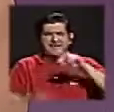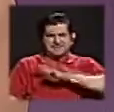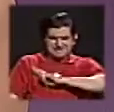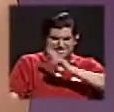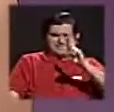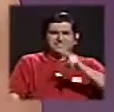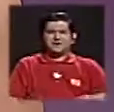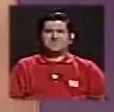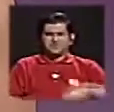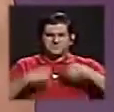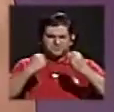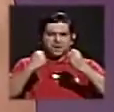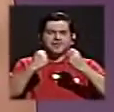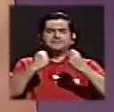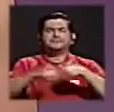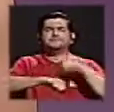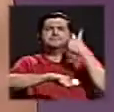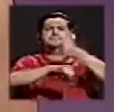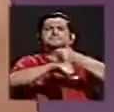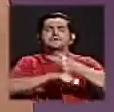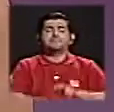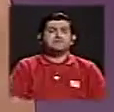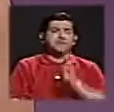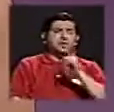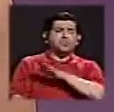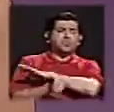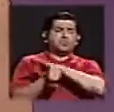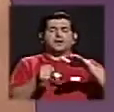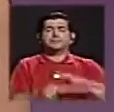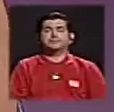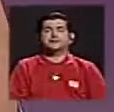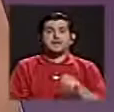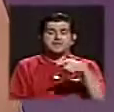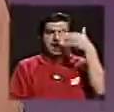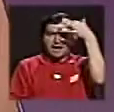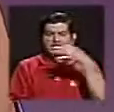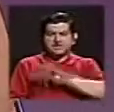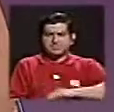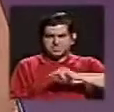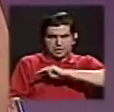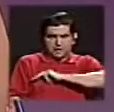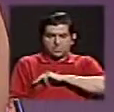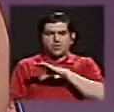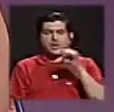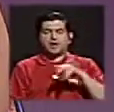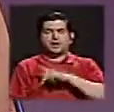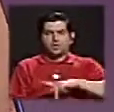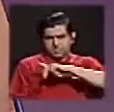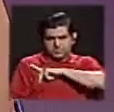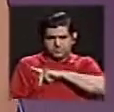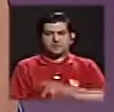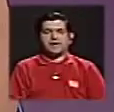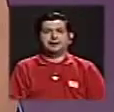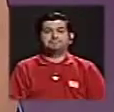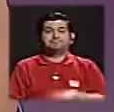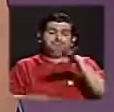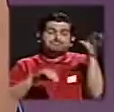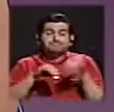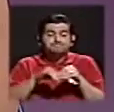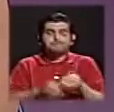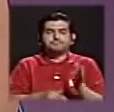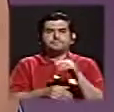que ponen como una verdad absoluta lo que son posiciones morales, lo que son posiciones personales y que